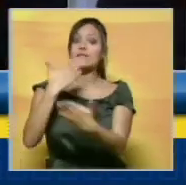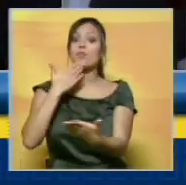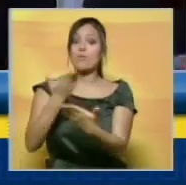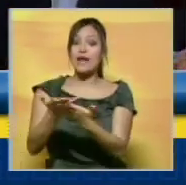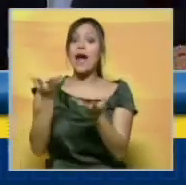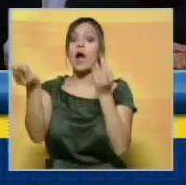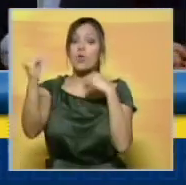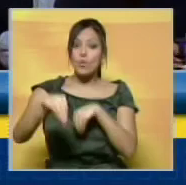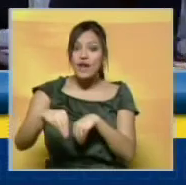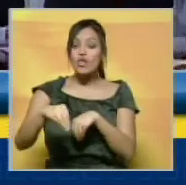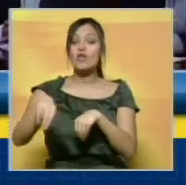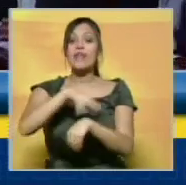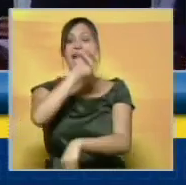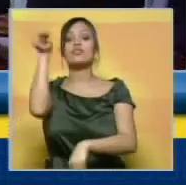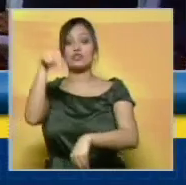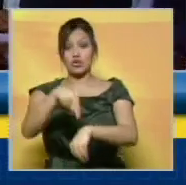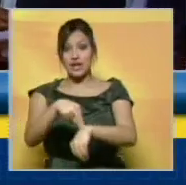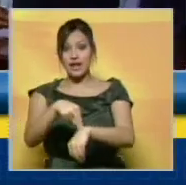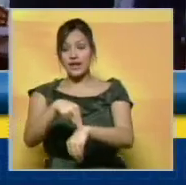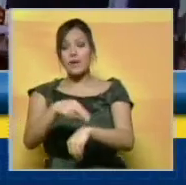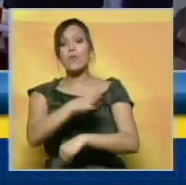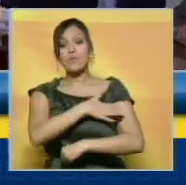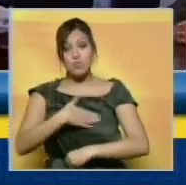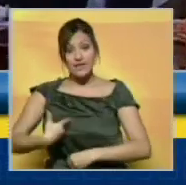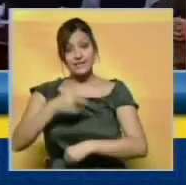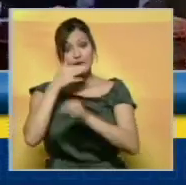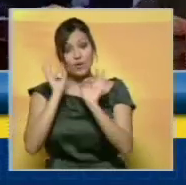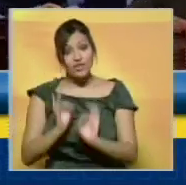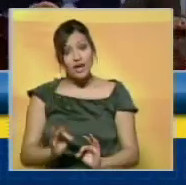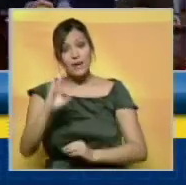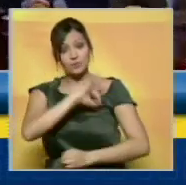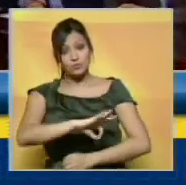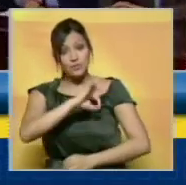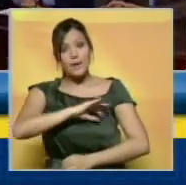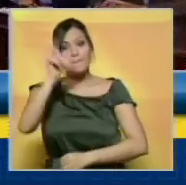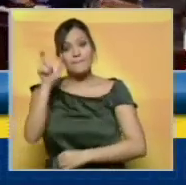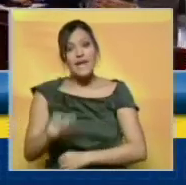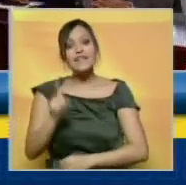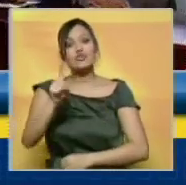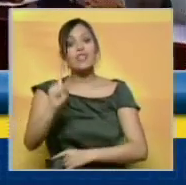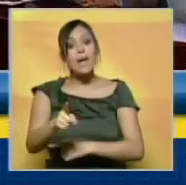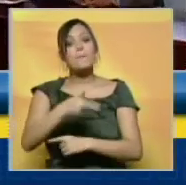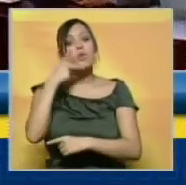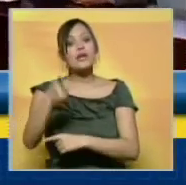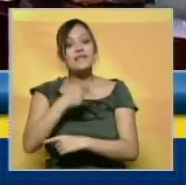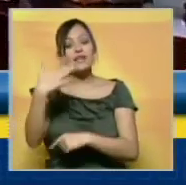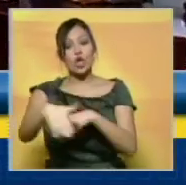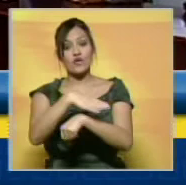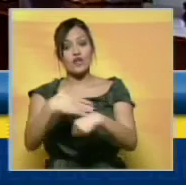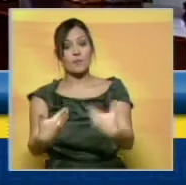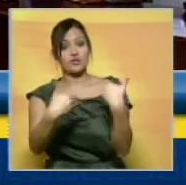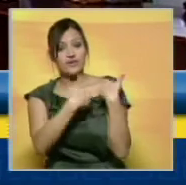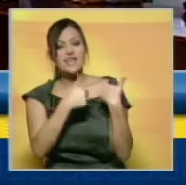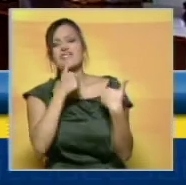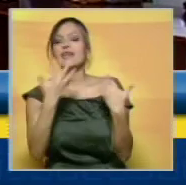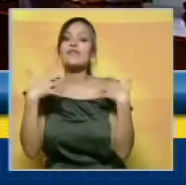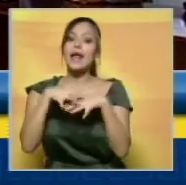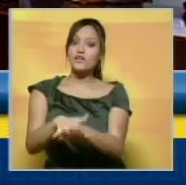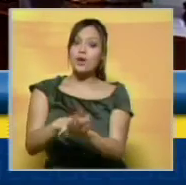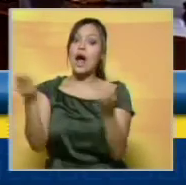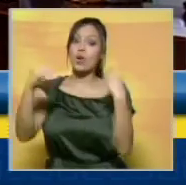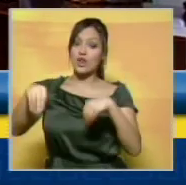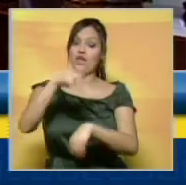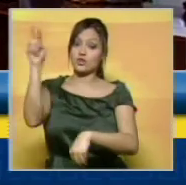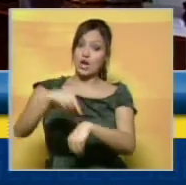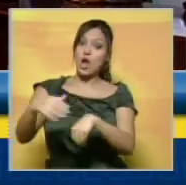gran acuerdo nacional para que la seguridad ciudadana sea considerada una política de Estado, integrada por los partidos de ese acuerdo